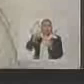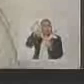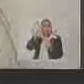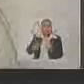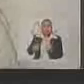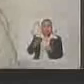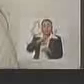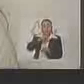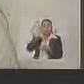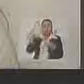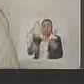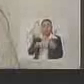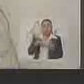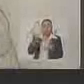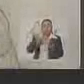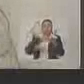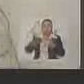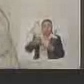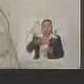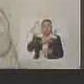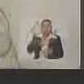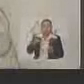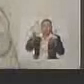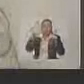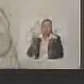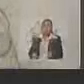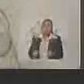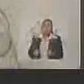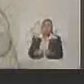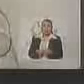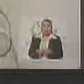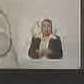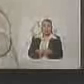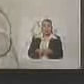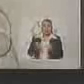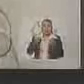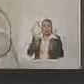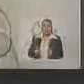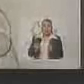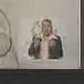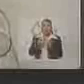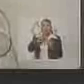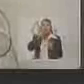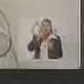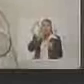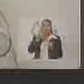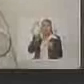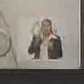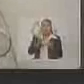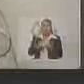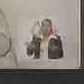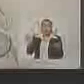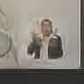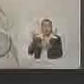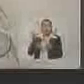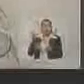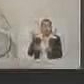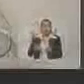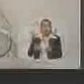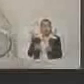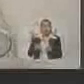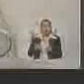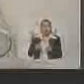para que todos los comercios tengan también seguridad. La seguridad también en las escuelas es muy importante, por